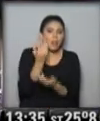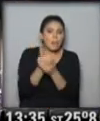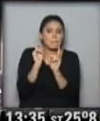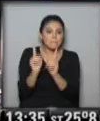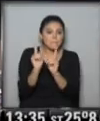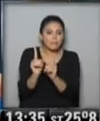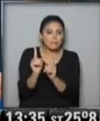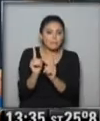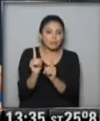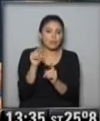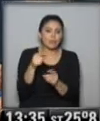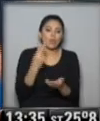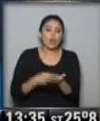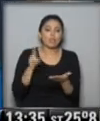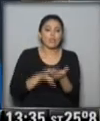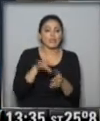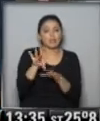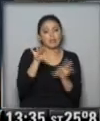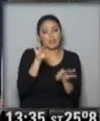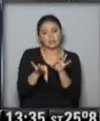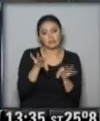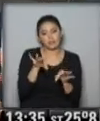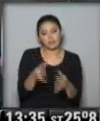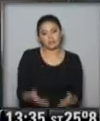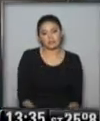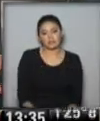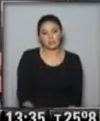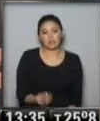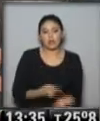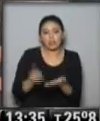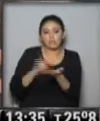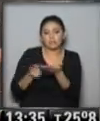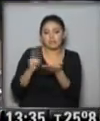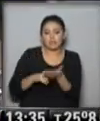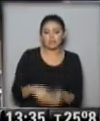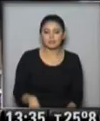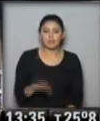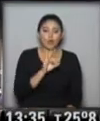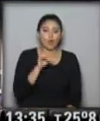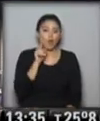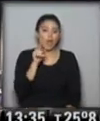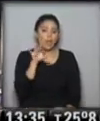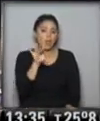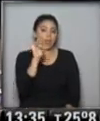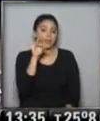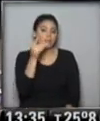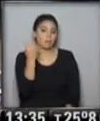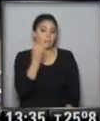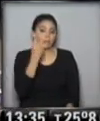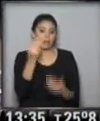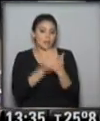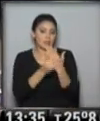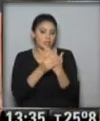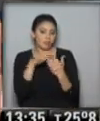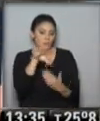vuelvo a llamar a nuevas elecciones porque si no están o elija directamente el primer ministro puede elegir directamente al